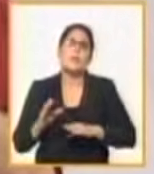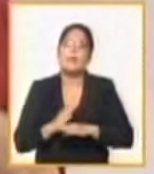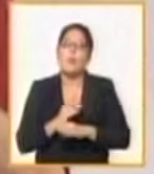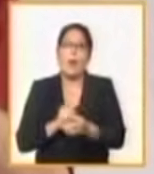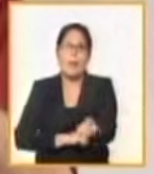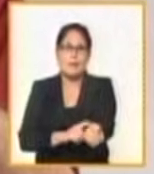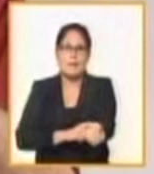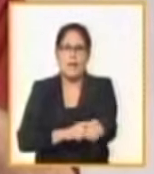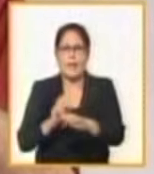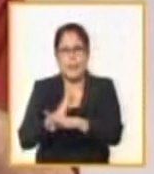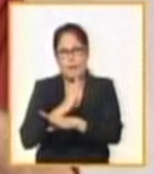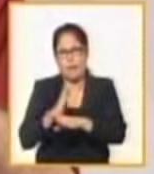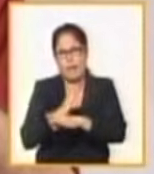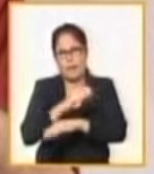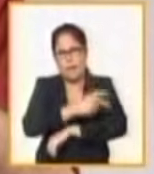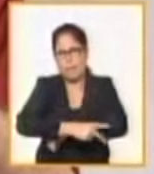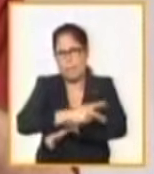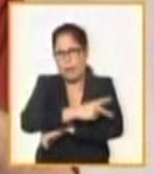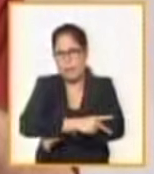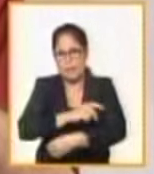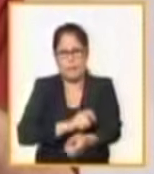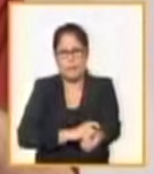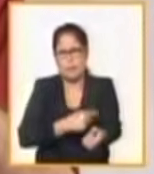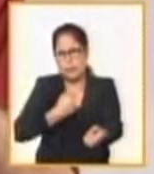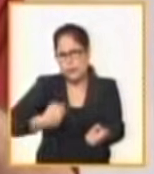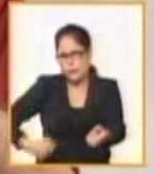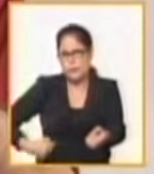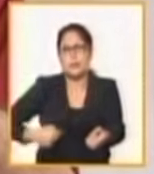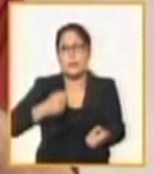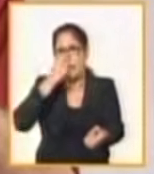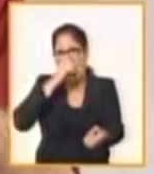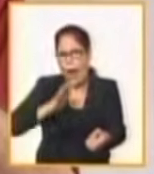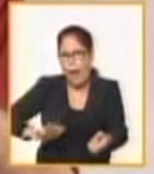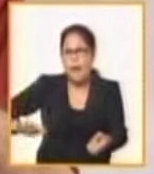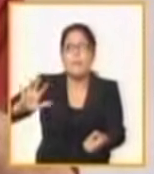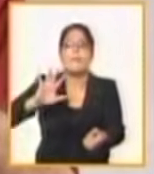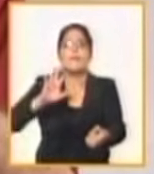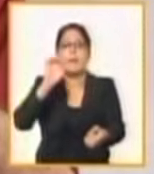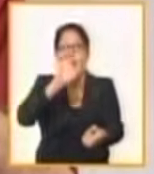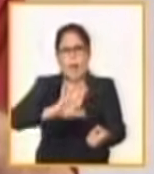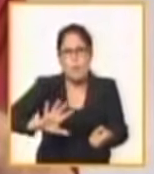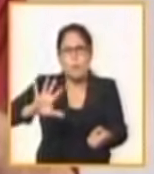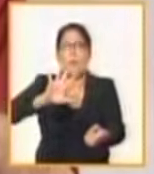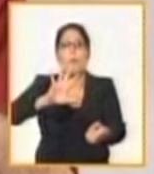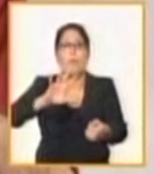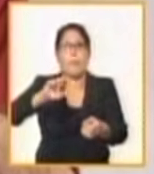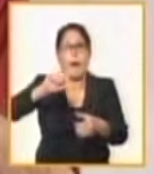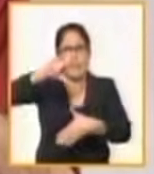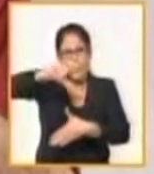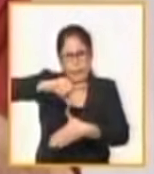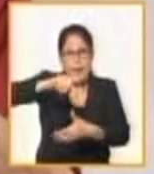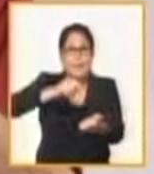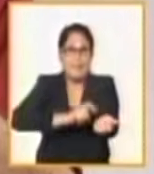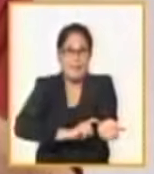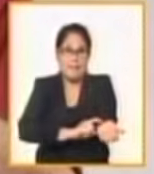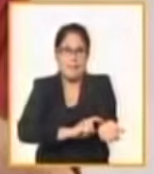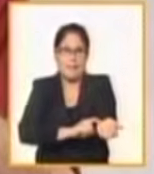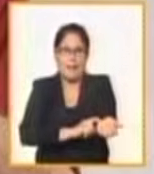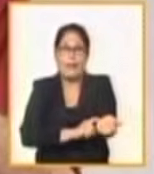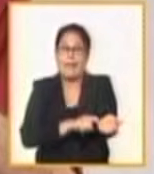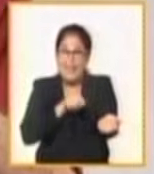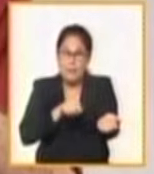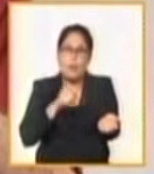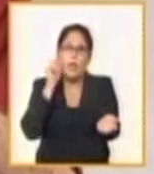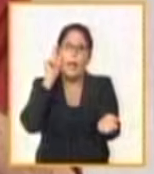que siempre fue una preocupación, digamos que primaria en un líder como